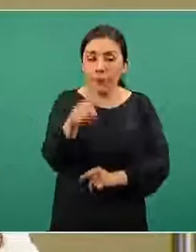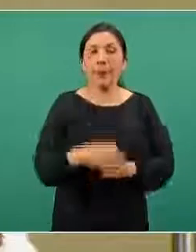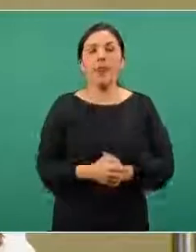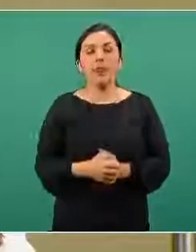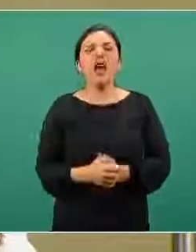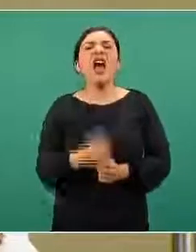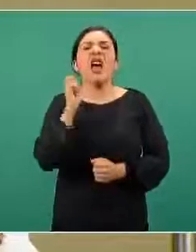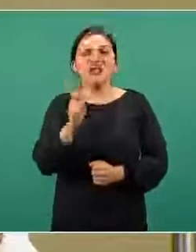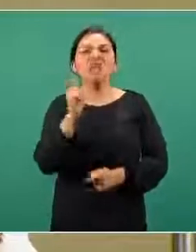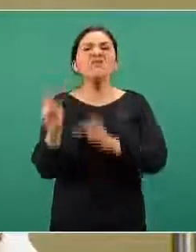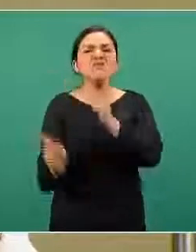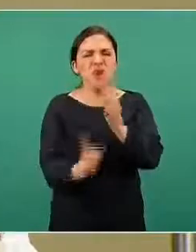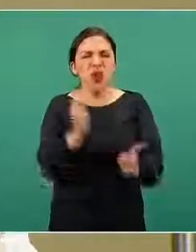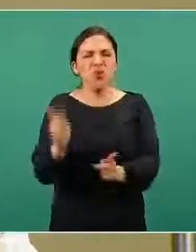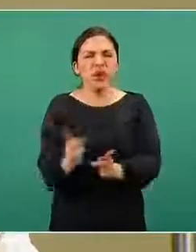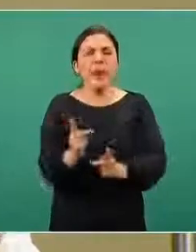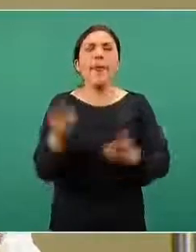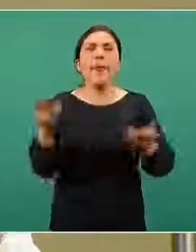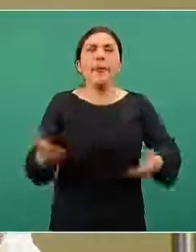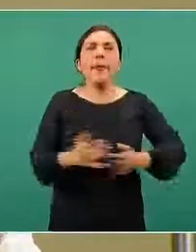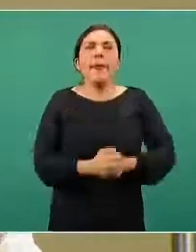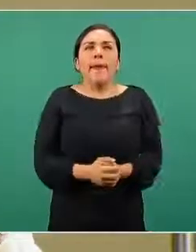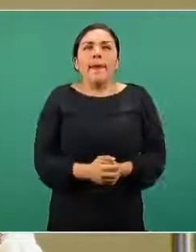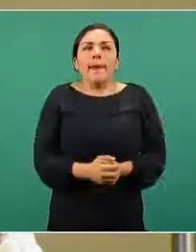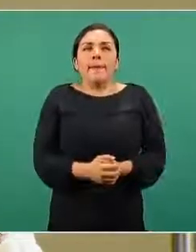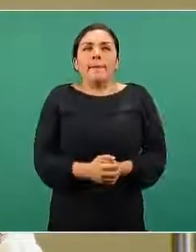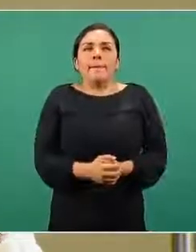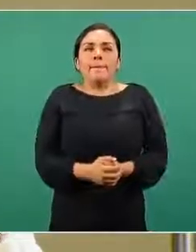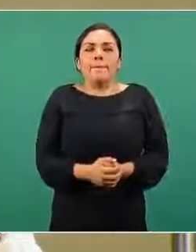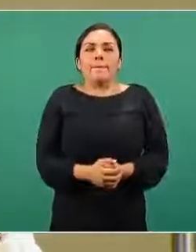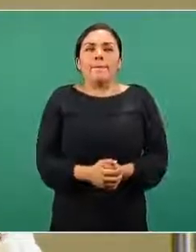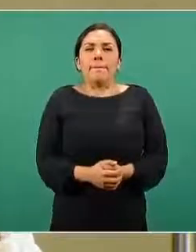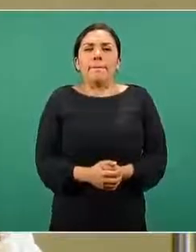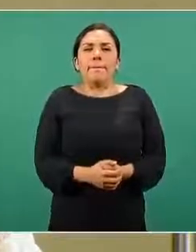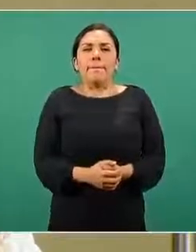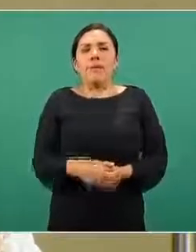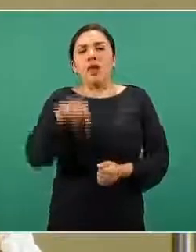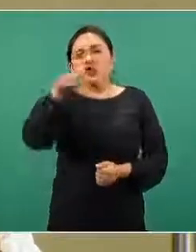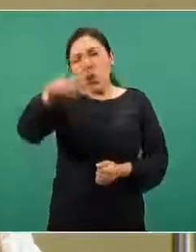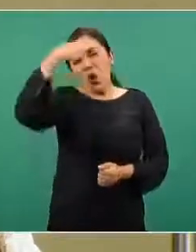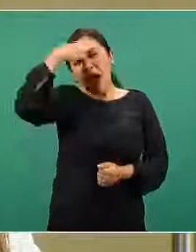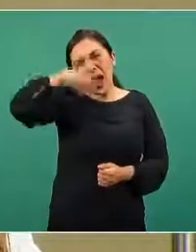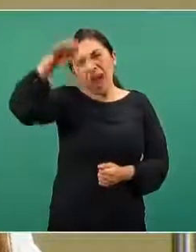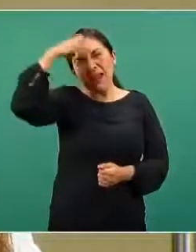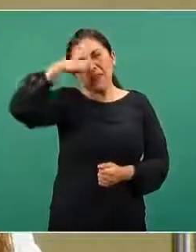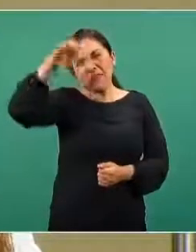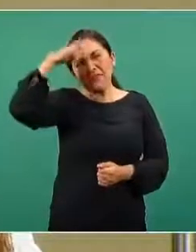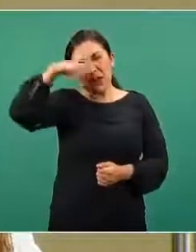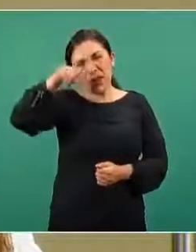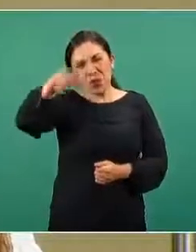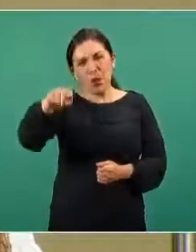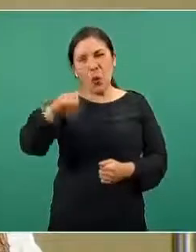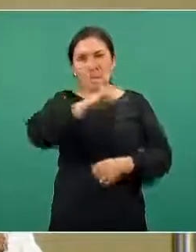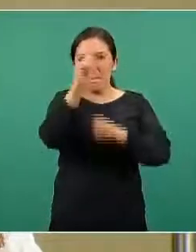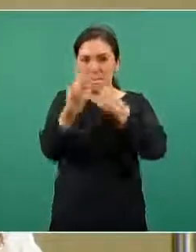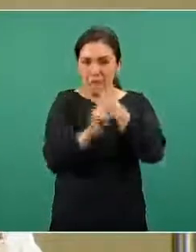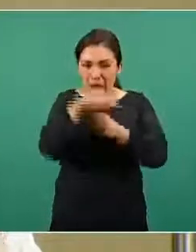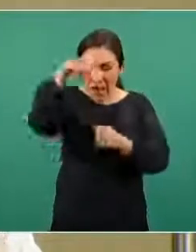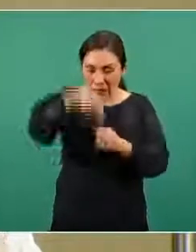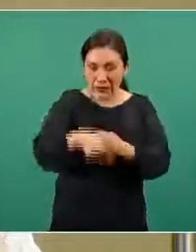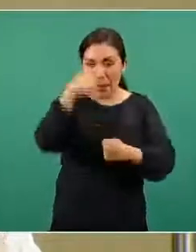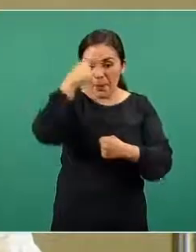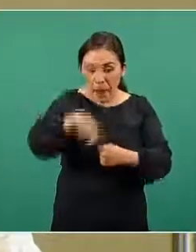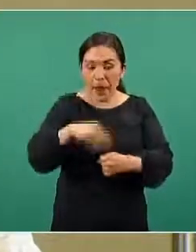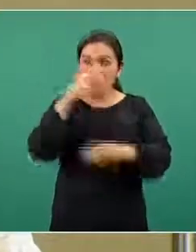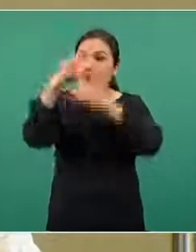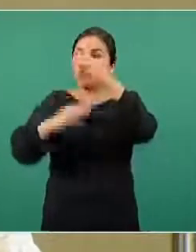La pregunta era: ¿qué puede aportar la experiencia de este país al